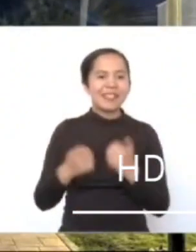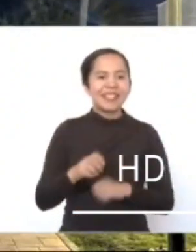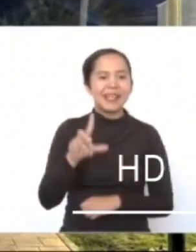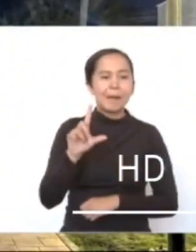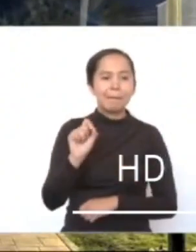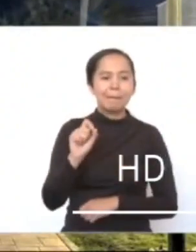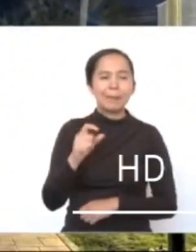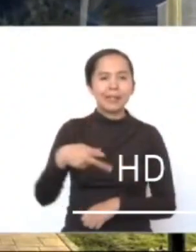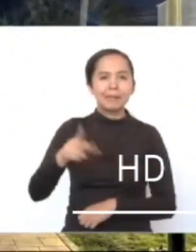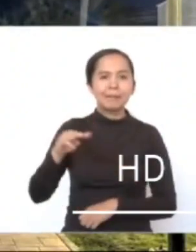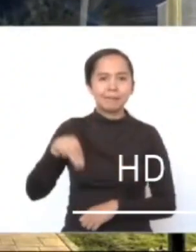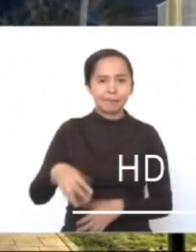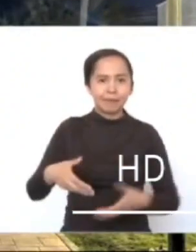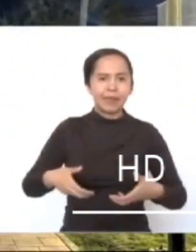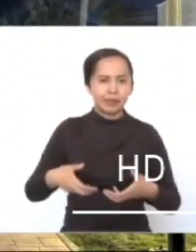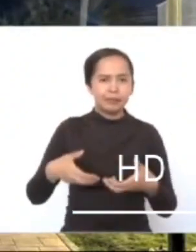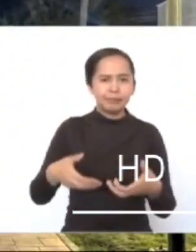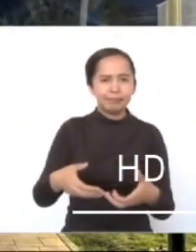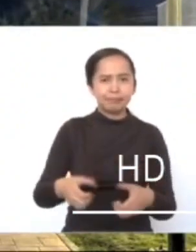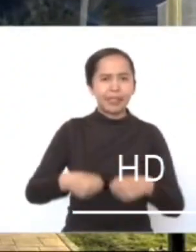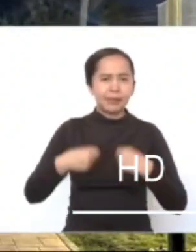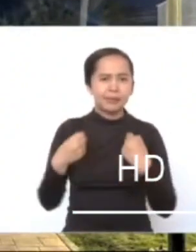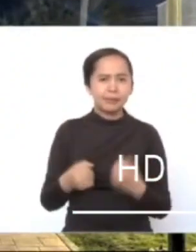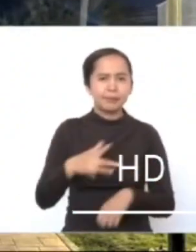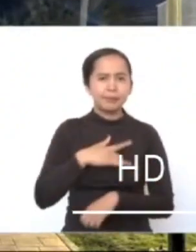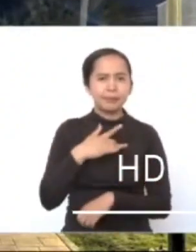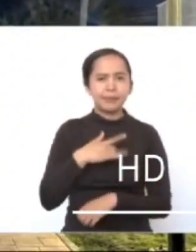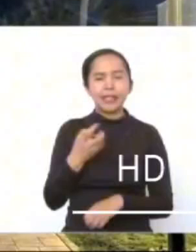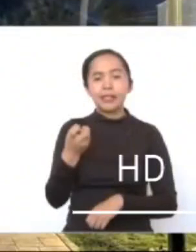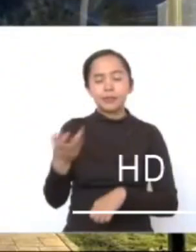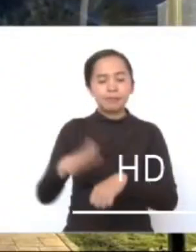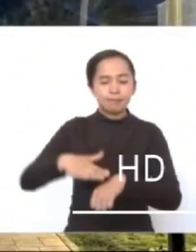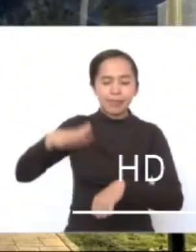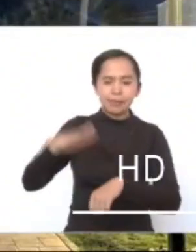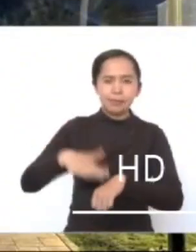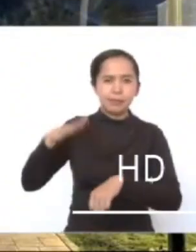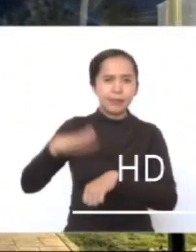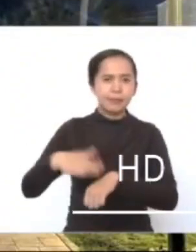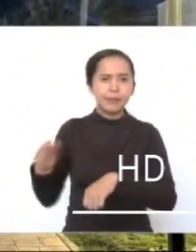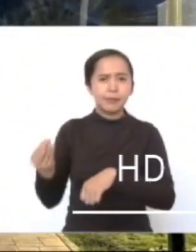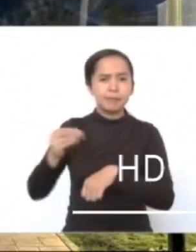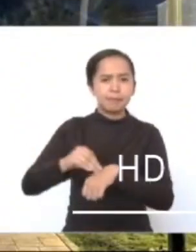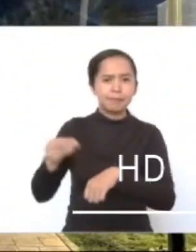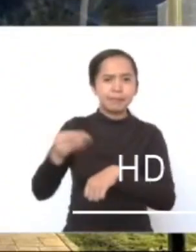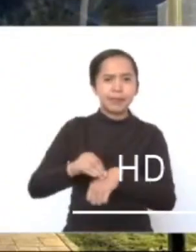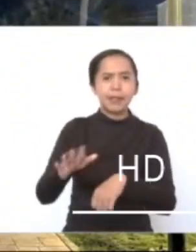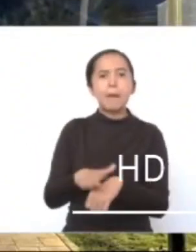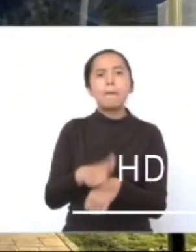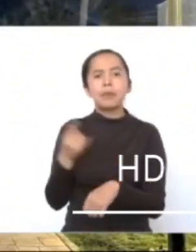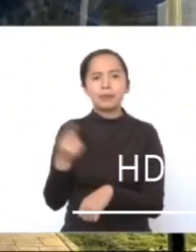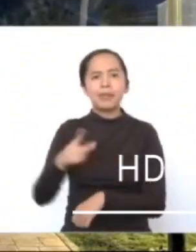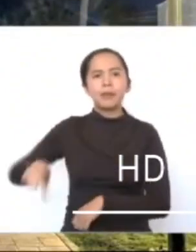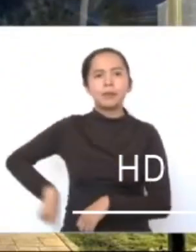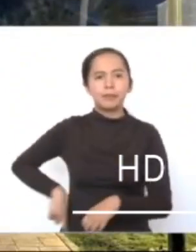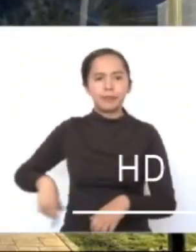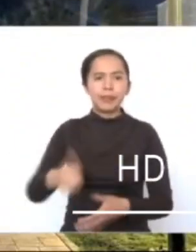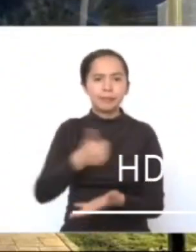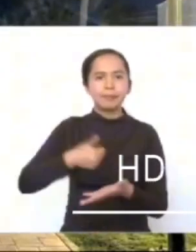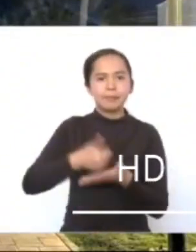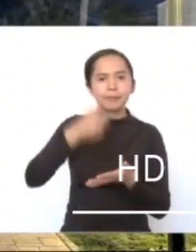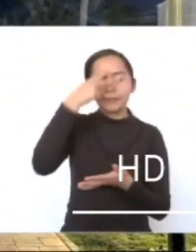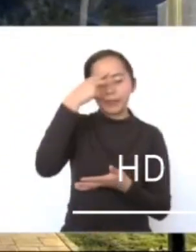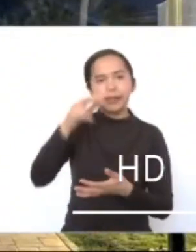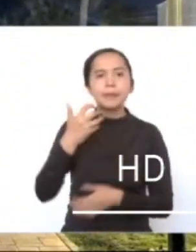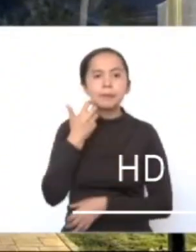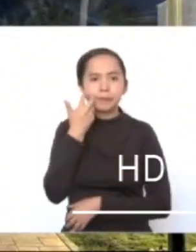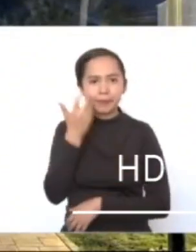sabemos iremos sumando más y más porque es una voluntad del gobierno de la ciudad hacer de esta